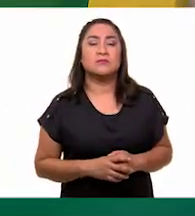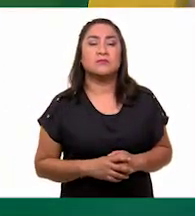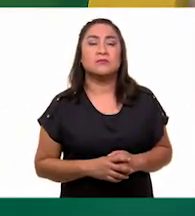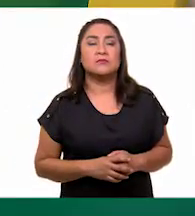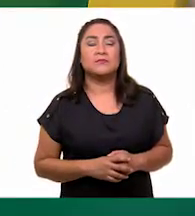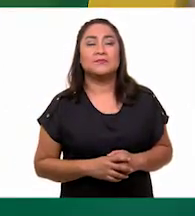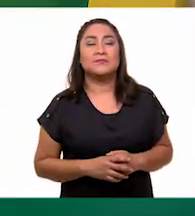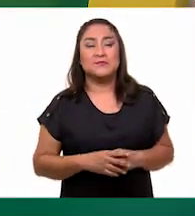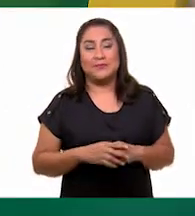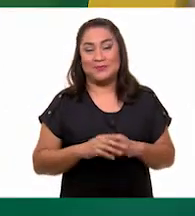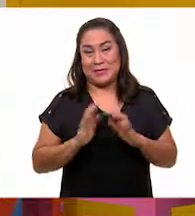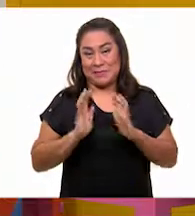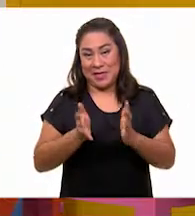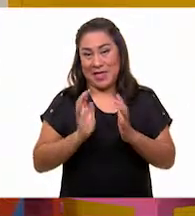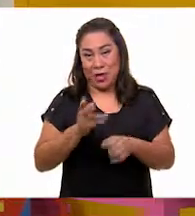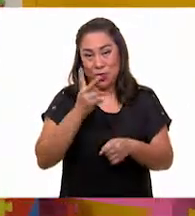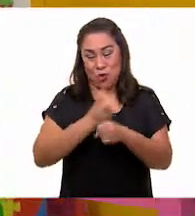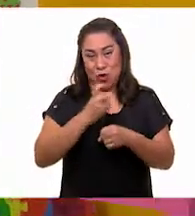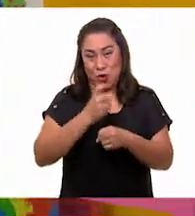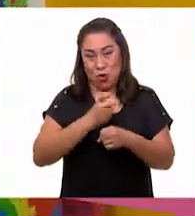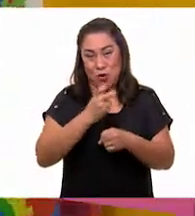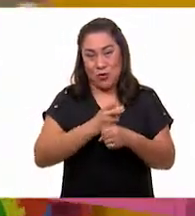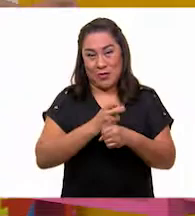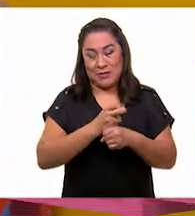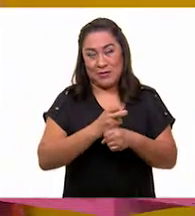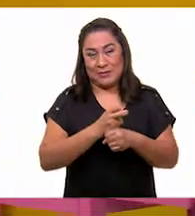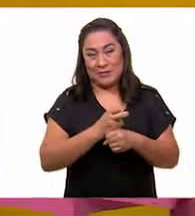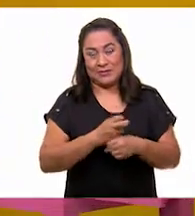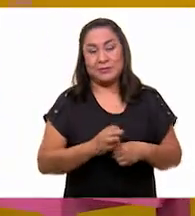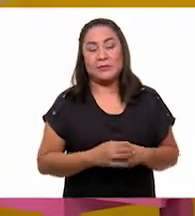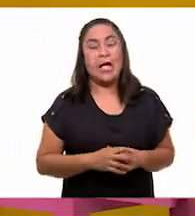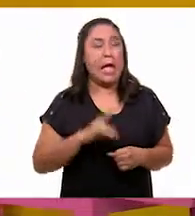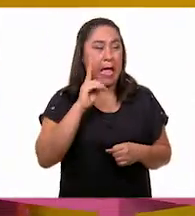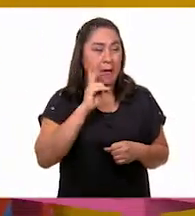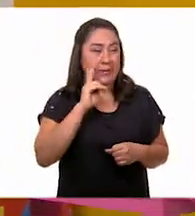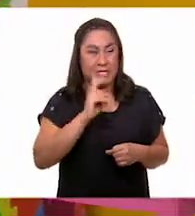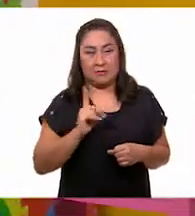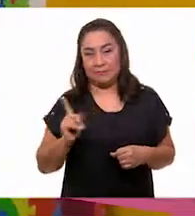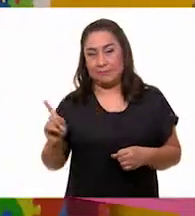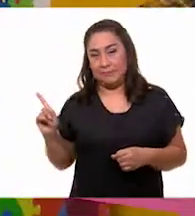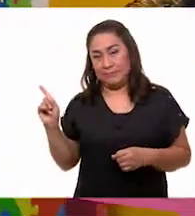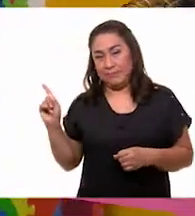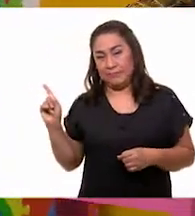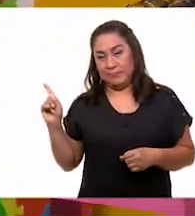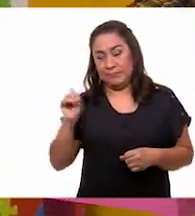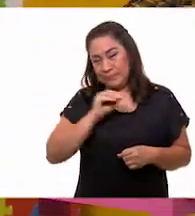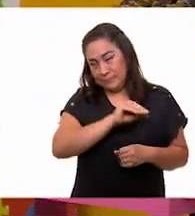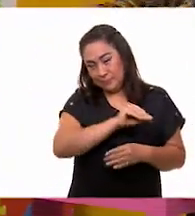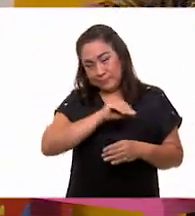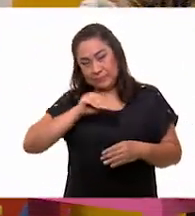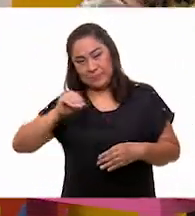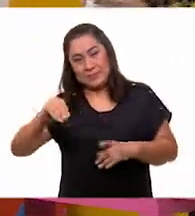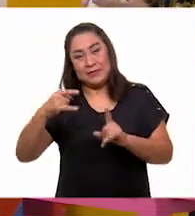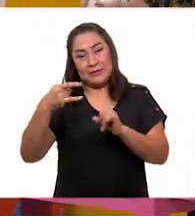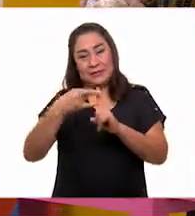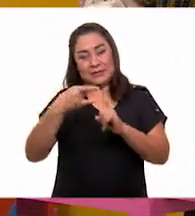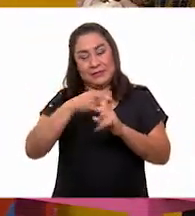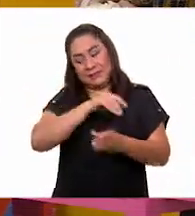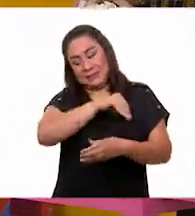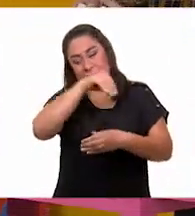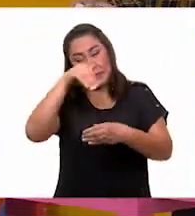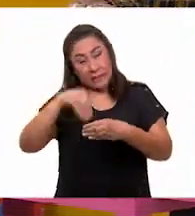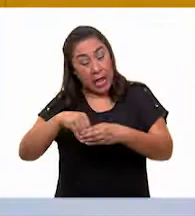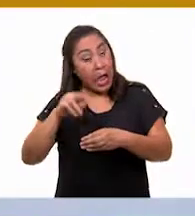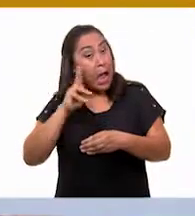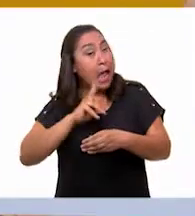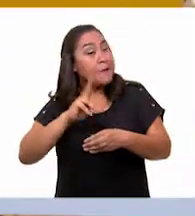del recipiente 2. Así es. Vamos a ponerlo en el recipiente 1. ¿Qué pasará? Ya vimos que el de la 1 no llenó.